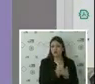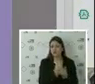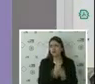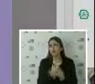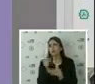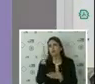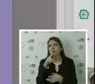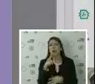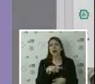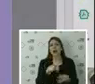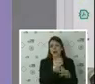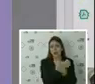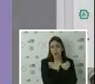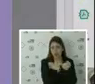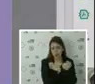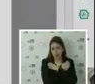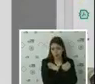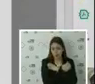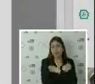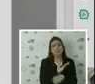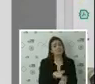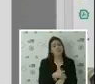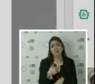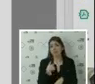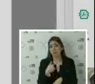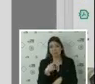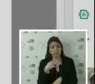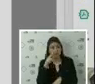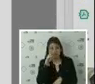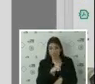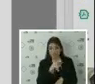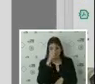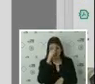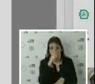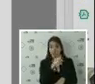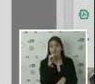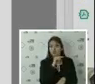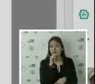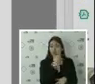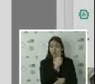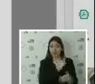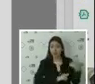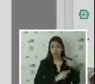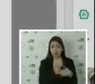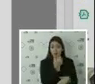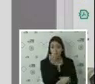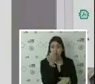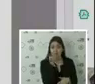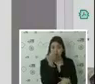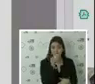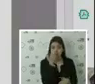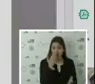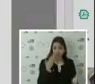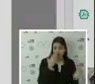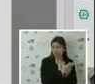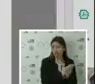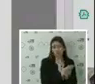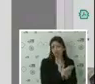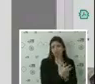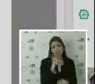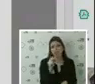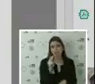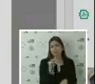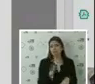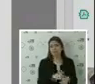que no veo en un futuro cercano el regreso a las escuelas presencialmente, ya que pues la